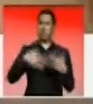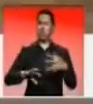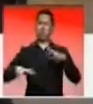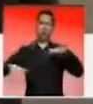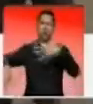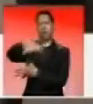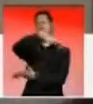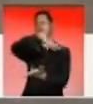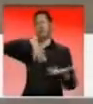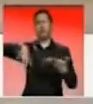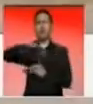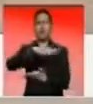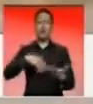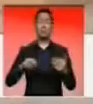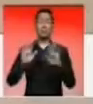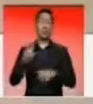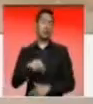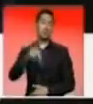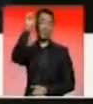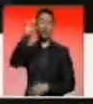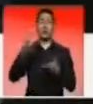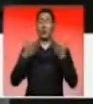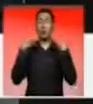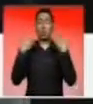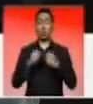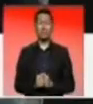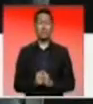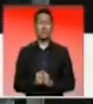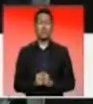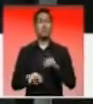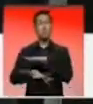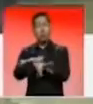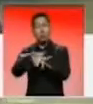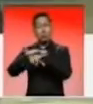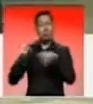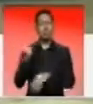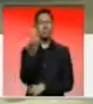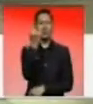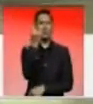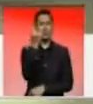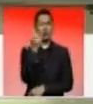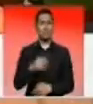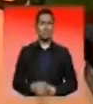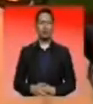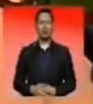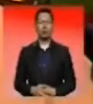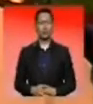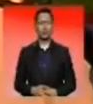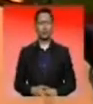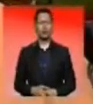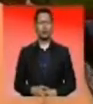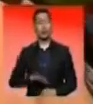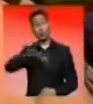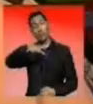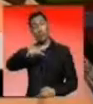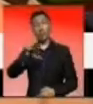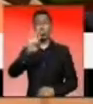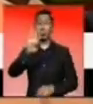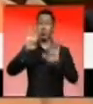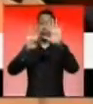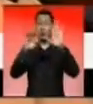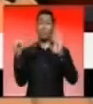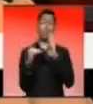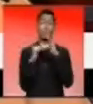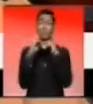del gobierno zonal en el norte de Guayaquil para robarse una fuerte cantidad de dinero. Es aproximadamente unos